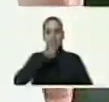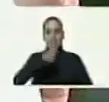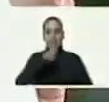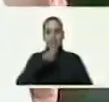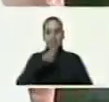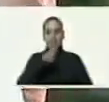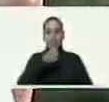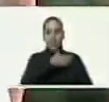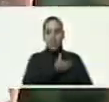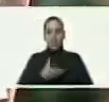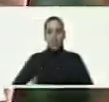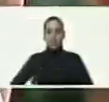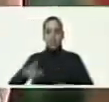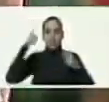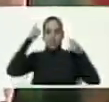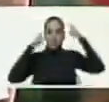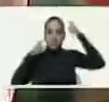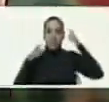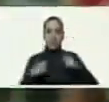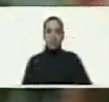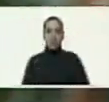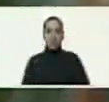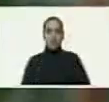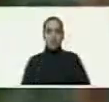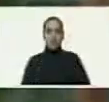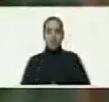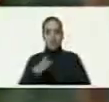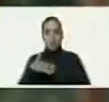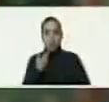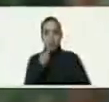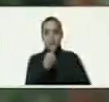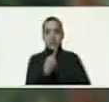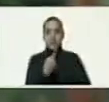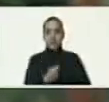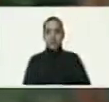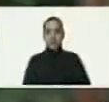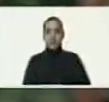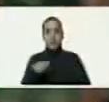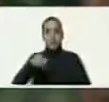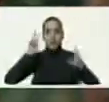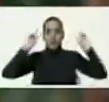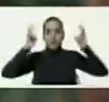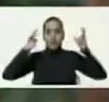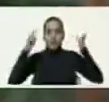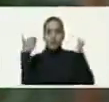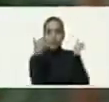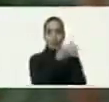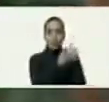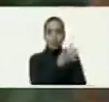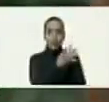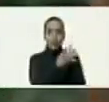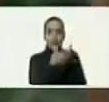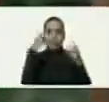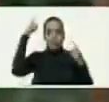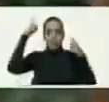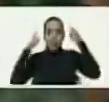Chávez Frías. Yo les puedo revelar que este título se lo puso Chávez.